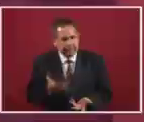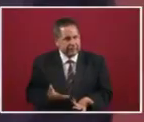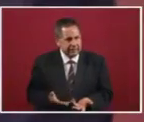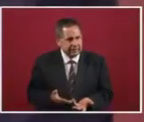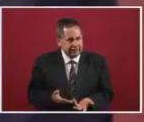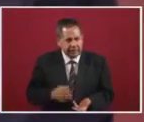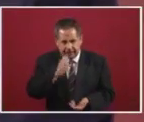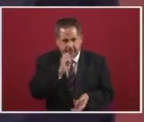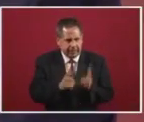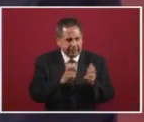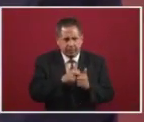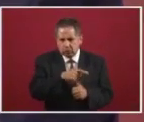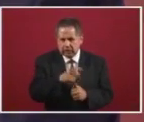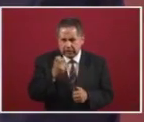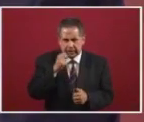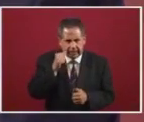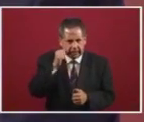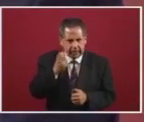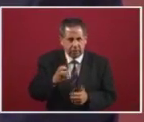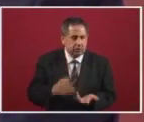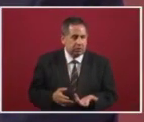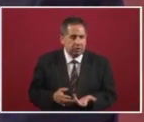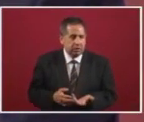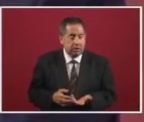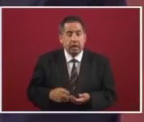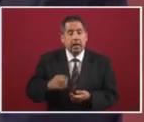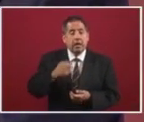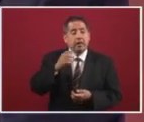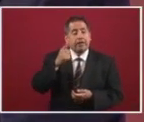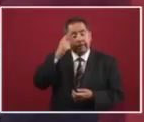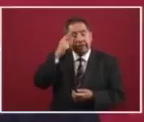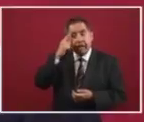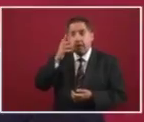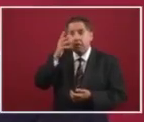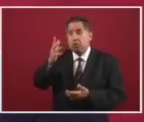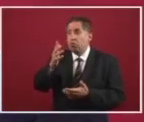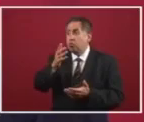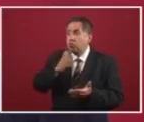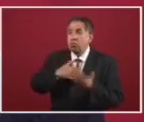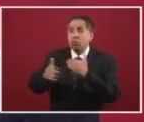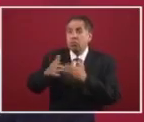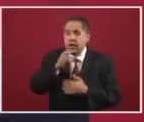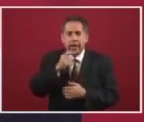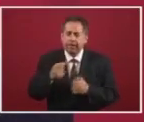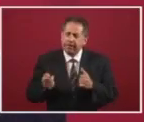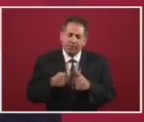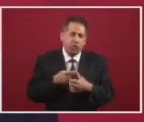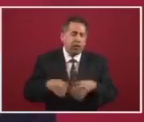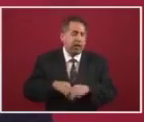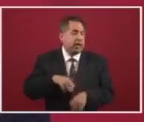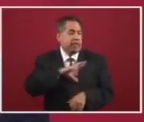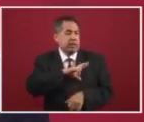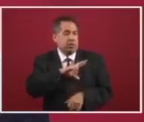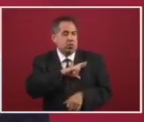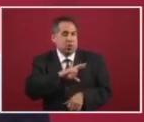Además, no se podría sacar adelante al país sin la inversión privada.